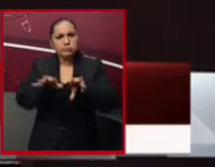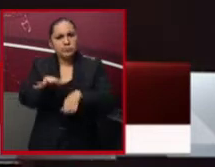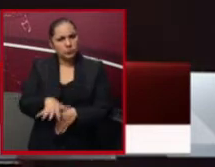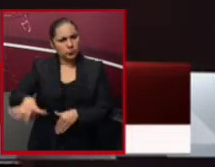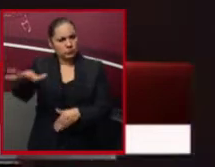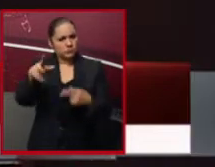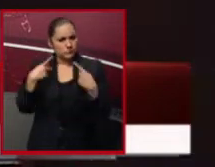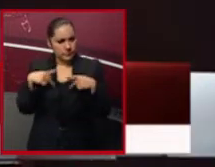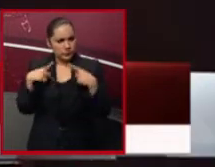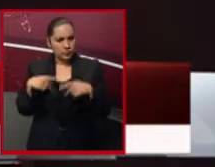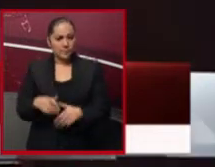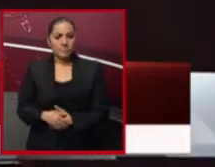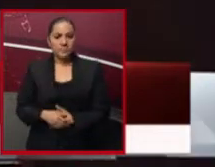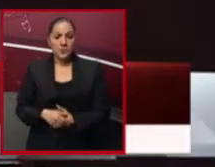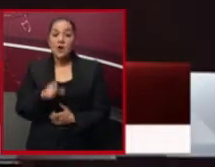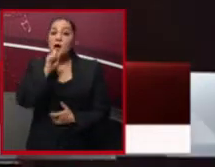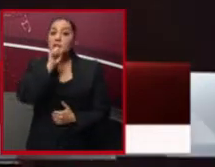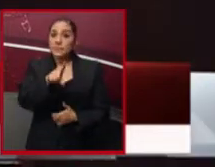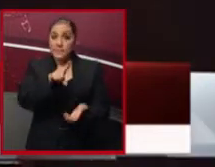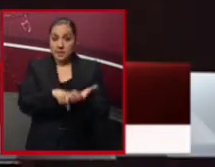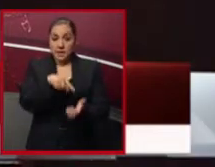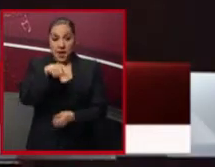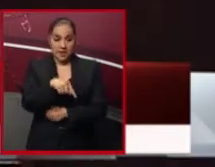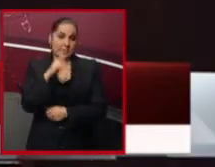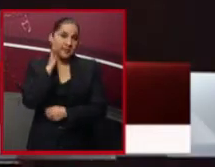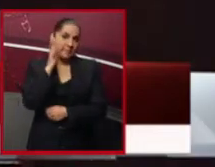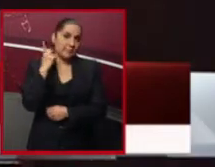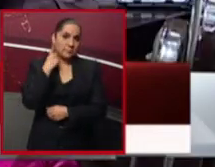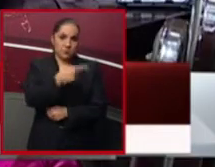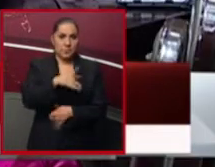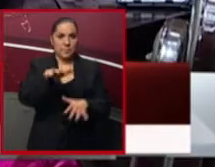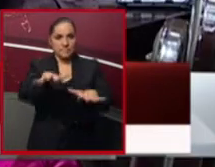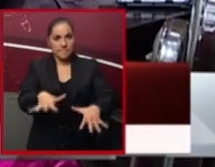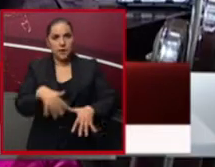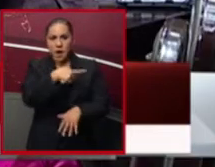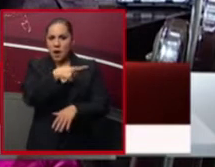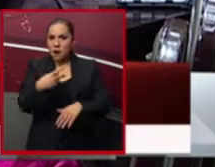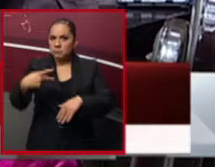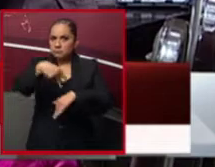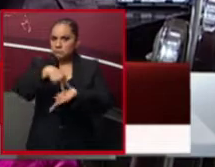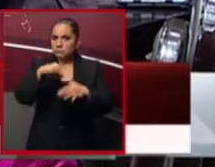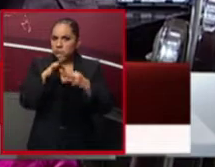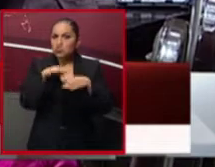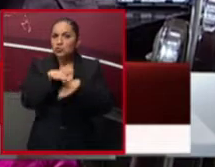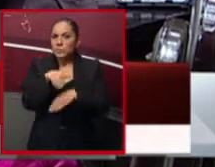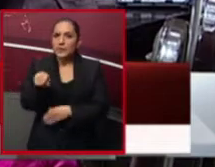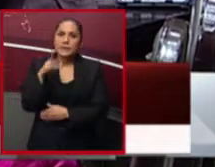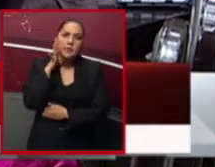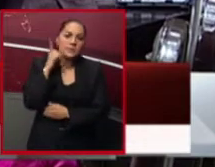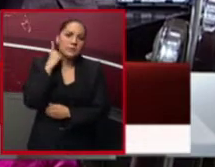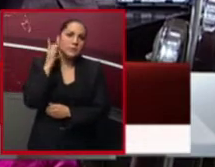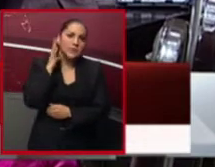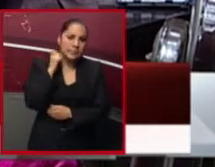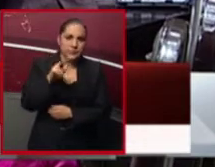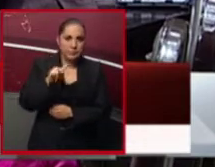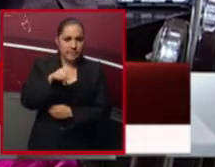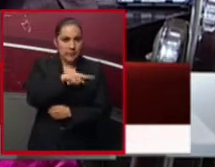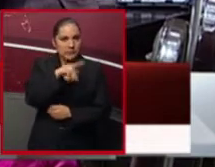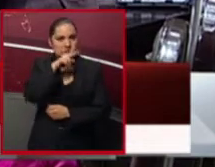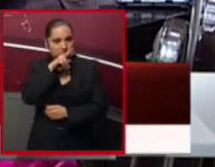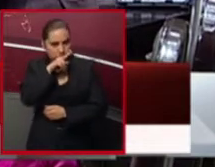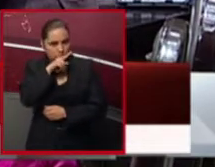También en la tribuna de San Lázaro expresó su preocupación sobre este canal de televisión del Poder Legislativo Federal.